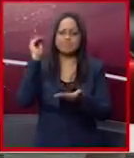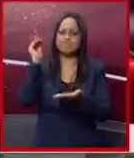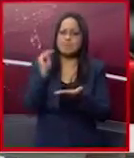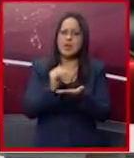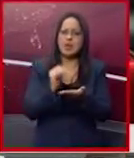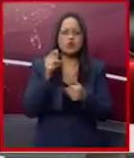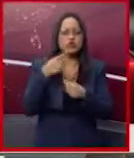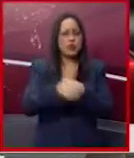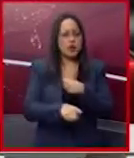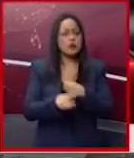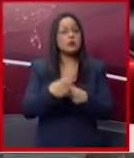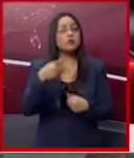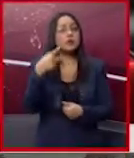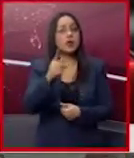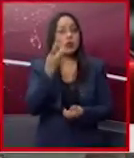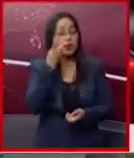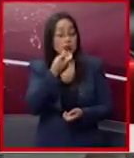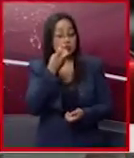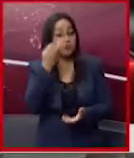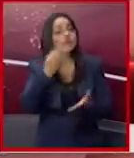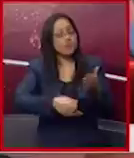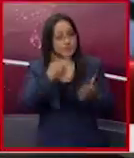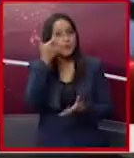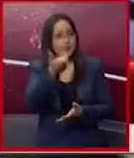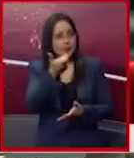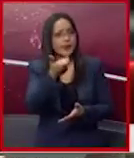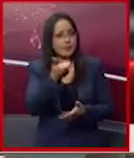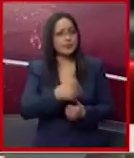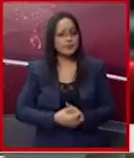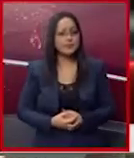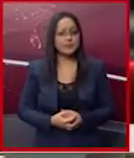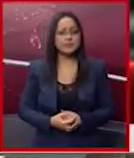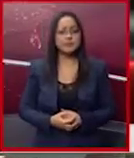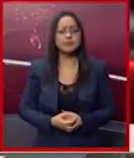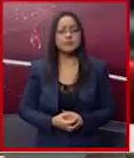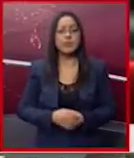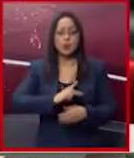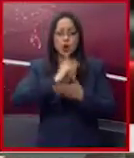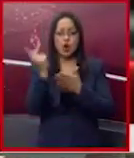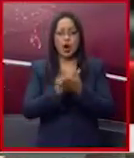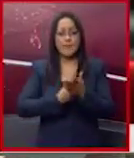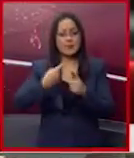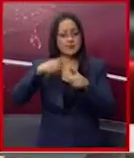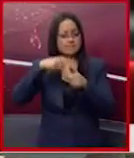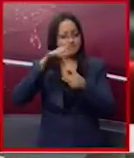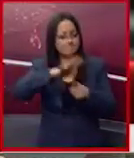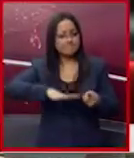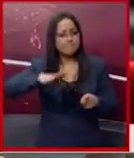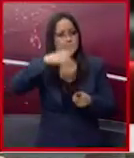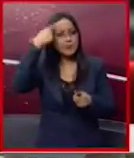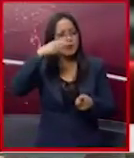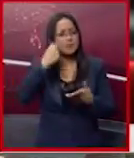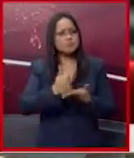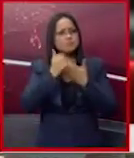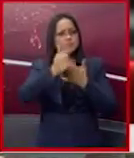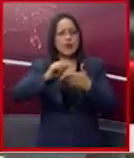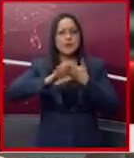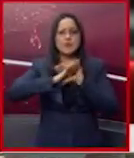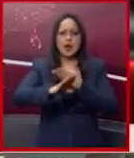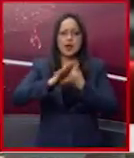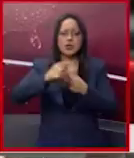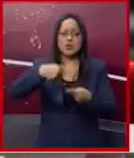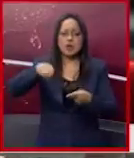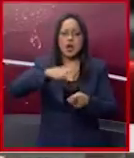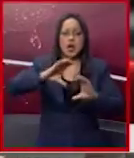Pero eso no se hace sin dinero, señores. Establecer políticas públicas que ayuden a prevenir la mortalidad